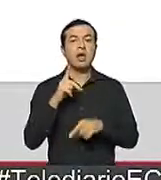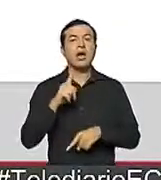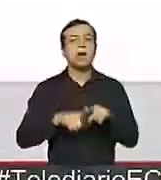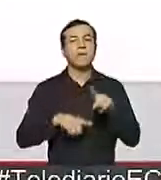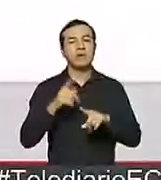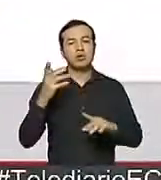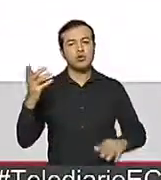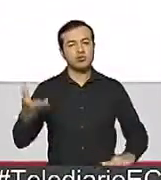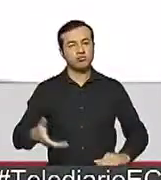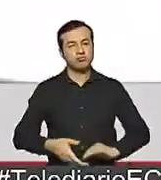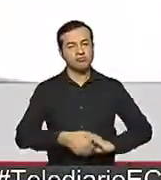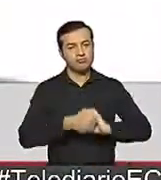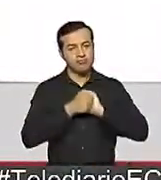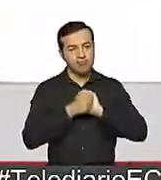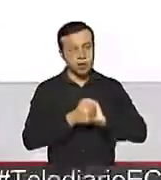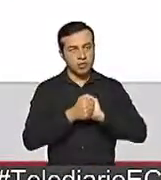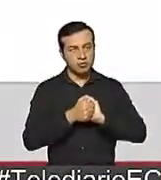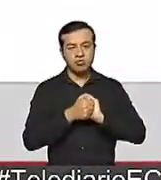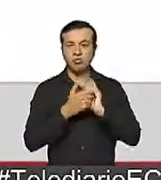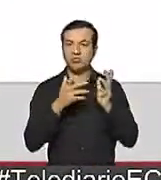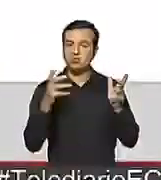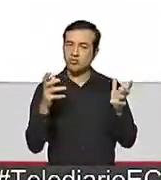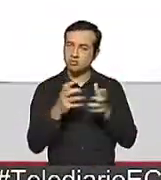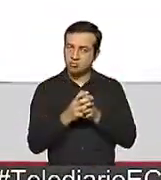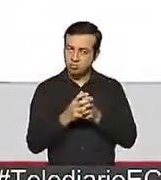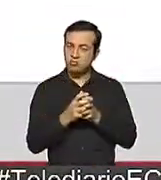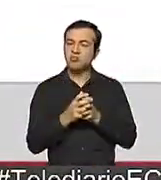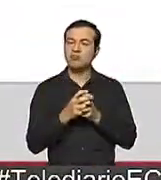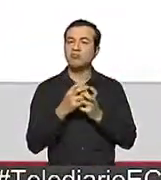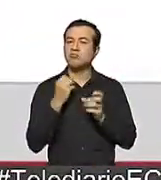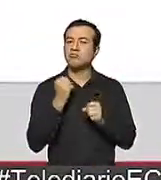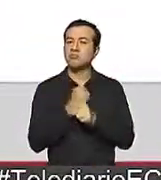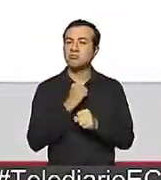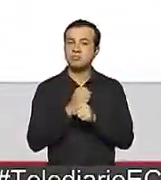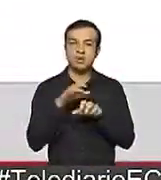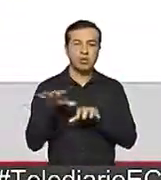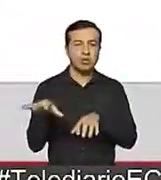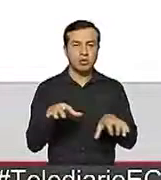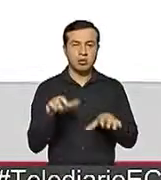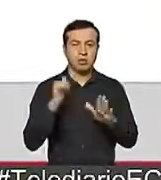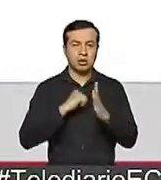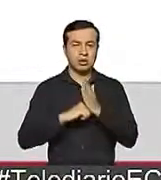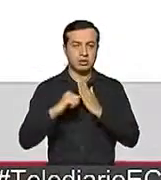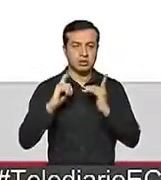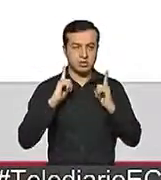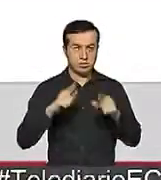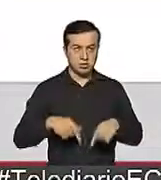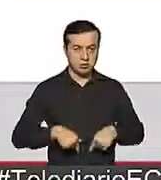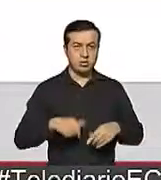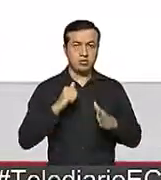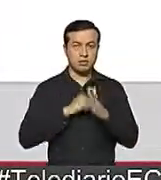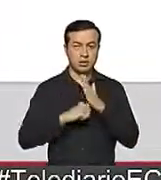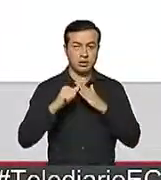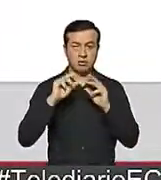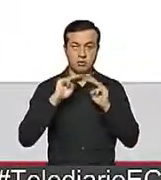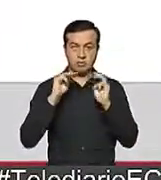la Mano, en donde se está trabajando en coordinación con el Ministerio de Salud y el Ministerio